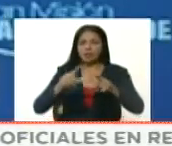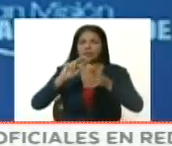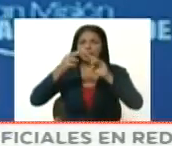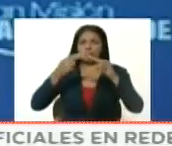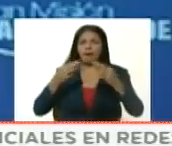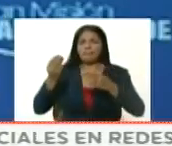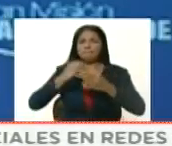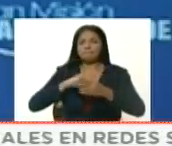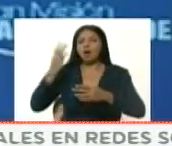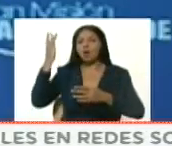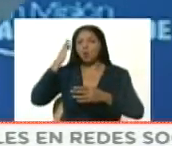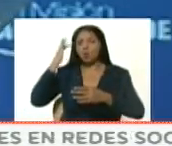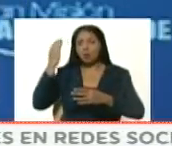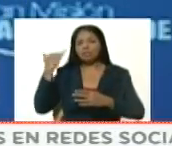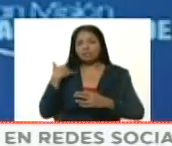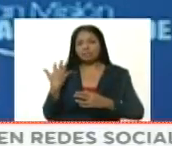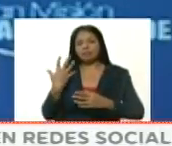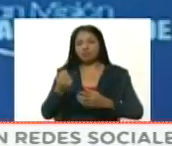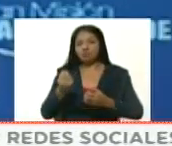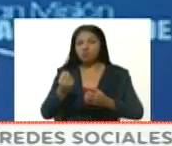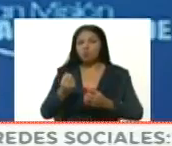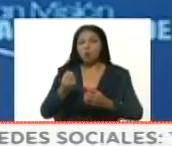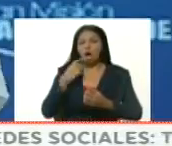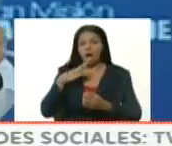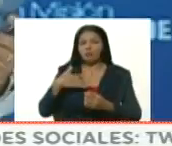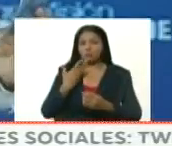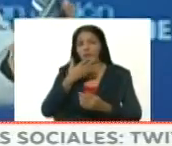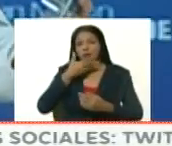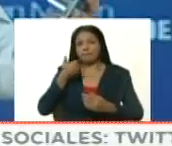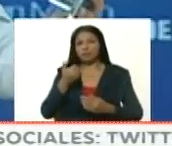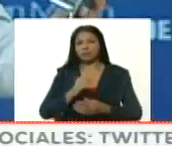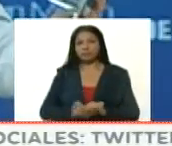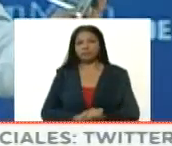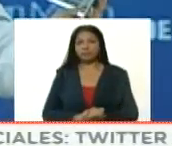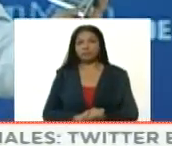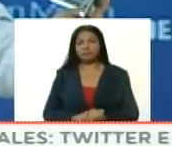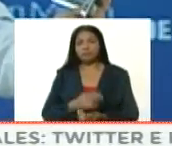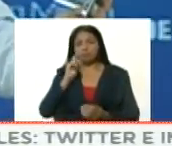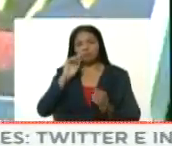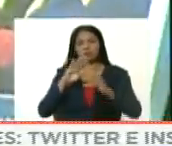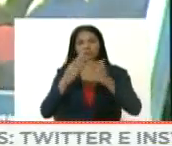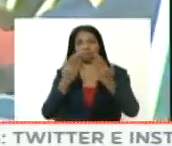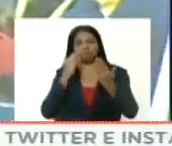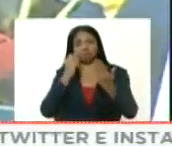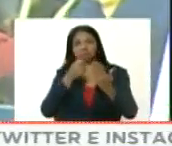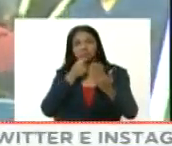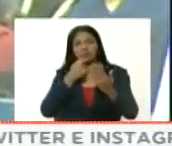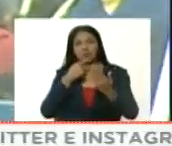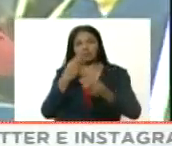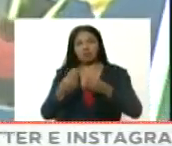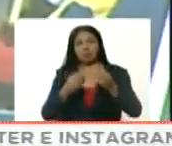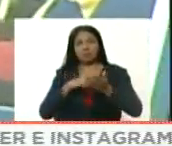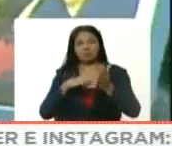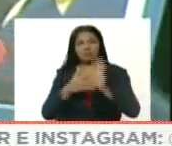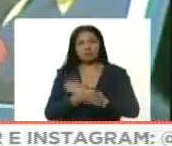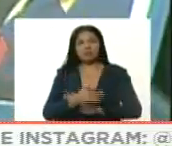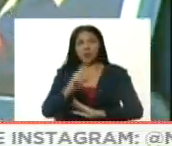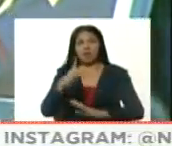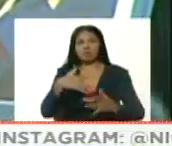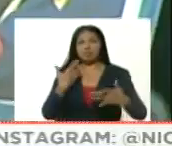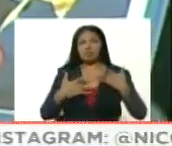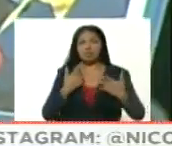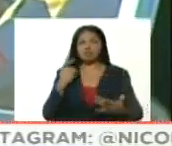más conocimiento tenga el país, mejor nos va a ir. Mira qué bueno esta portada aquí. En uno de los actos